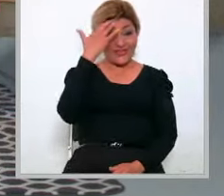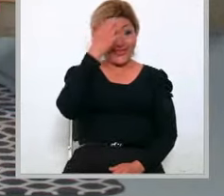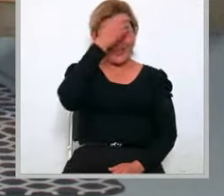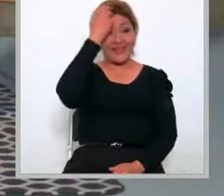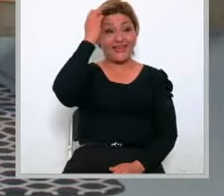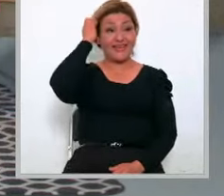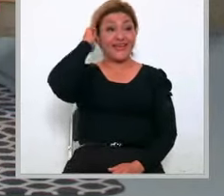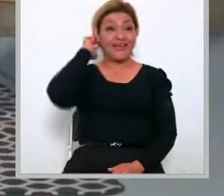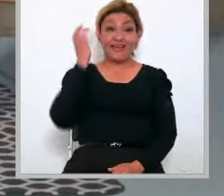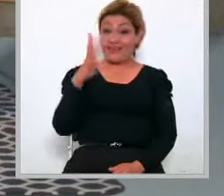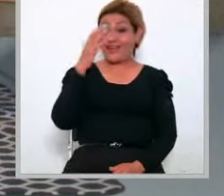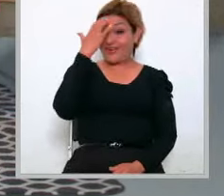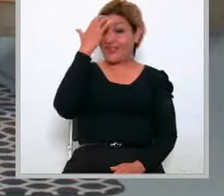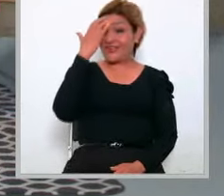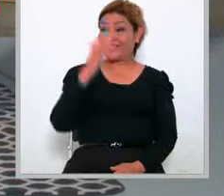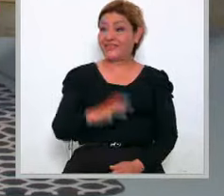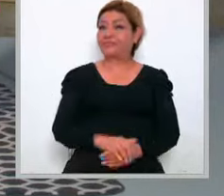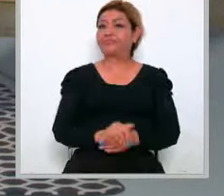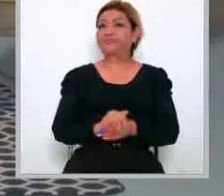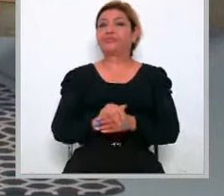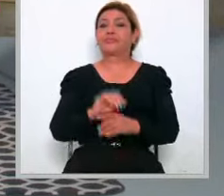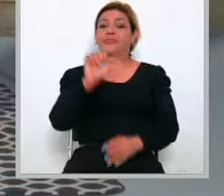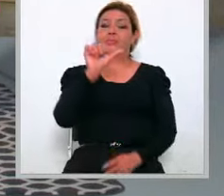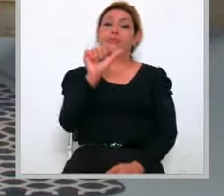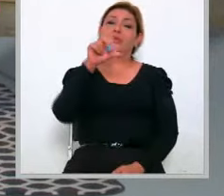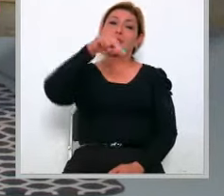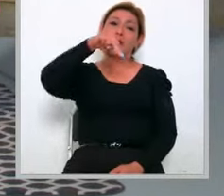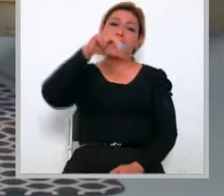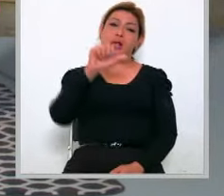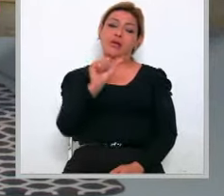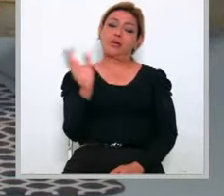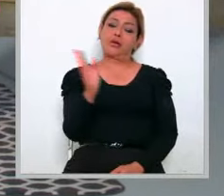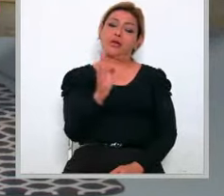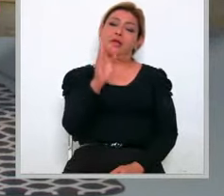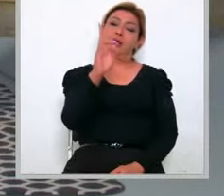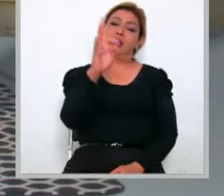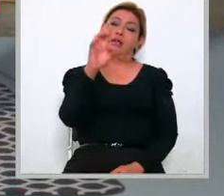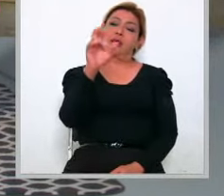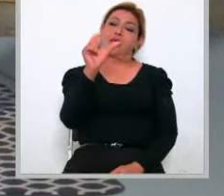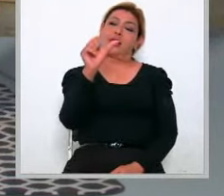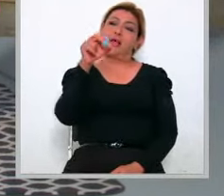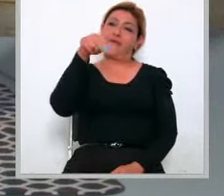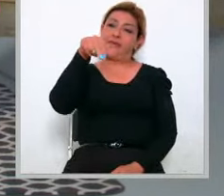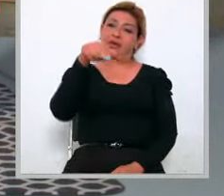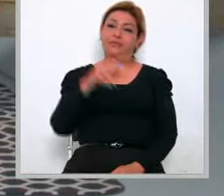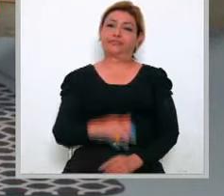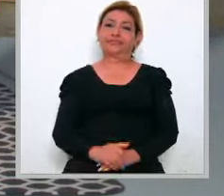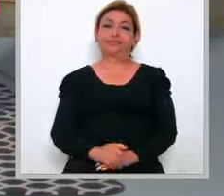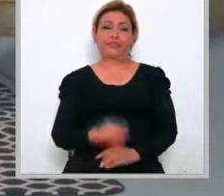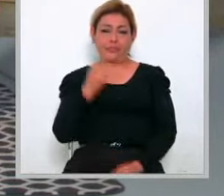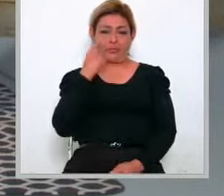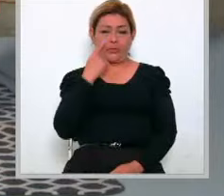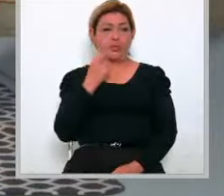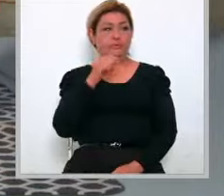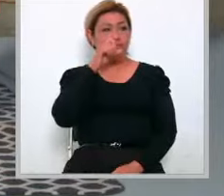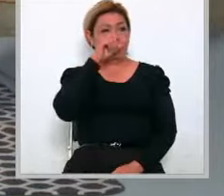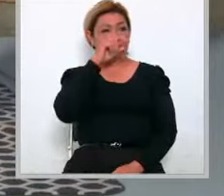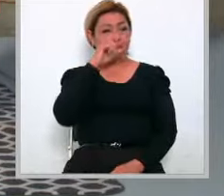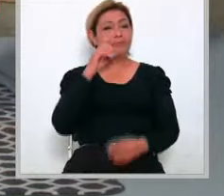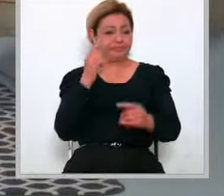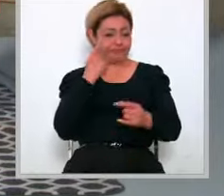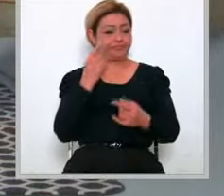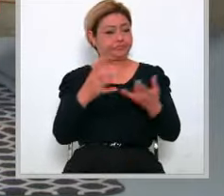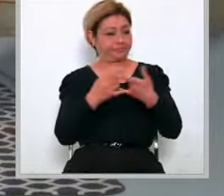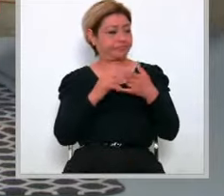te parece si para las personas que no conozcan y que quieran conocer más sobre este libro, vamos a ver parte de los datos curiosos sobre el diario de